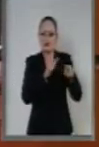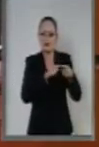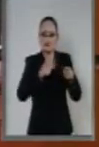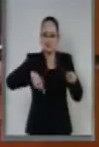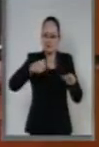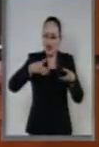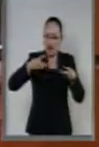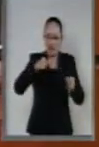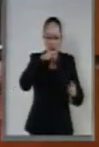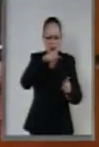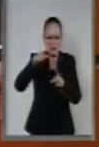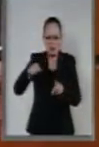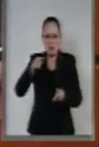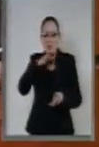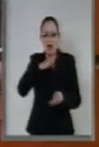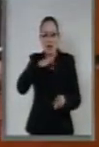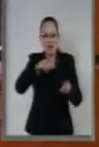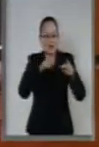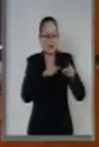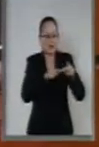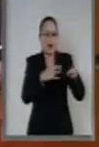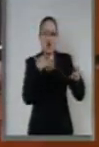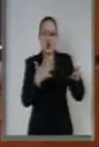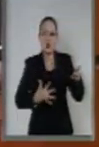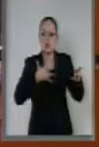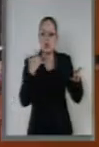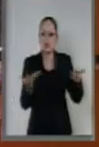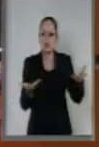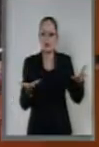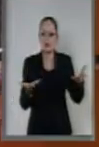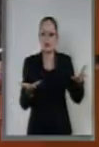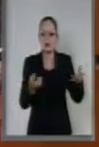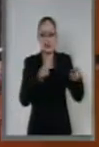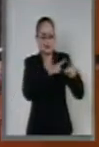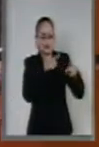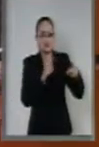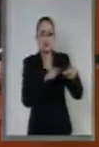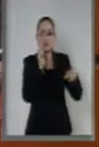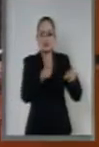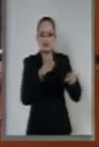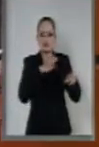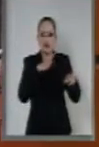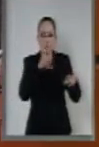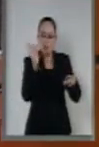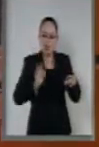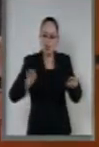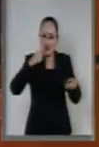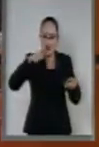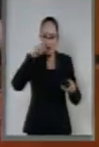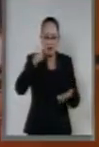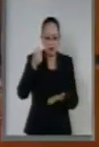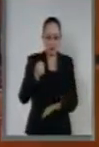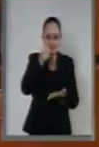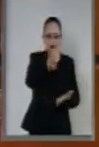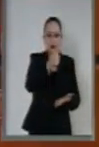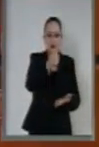del gasto y la corrupción el porcentaje de recursos públicos